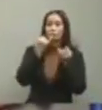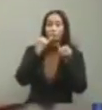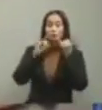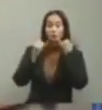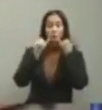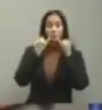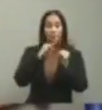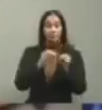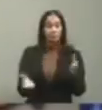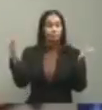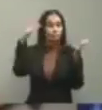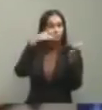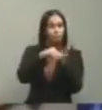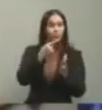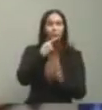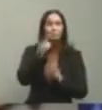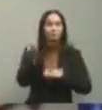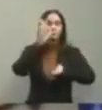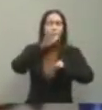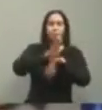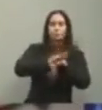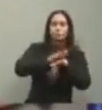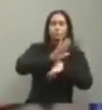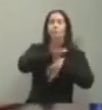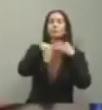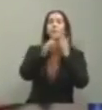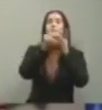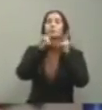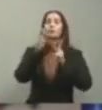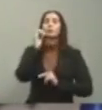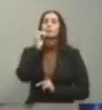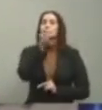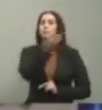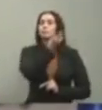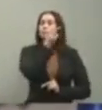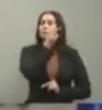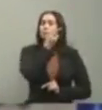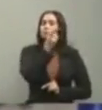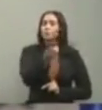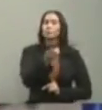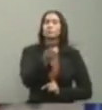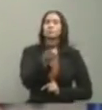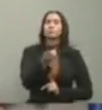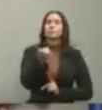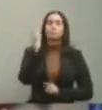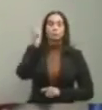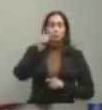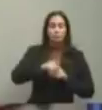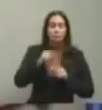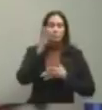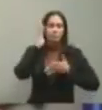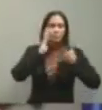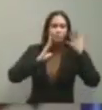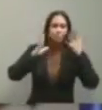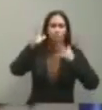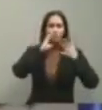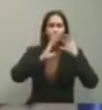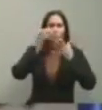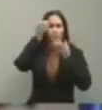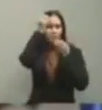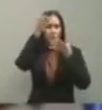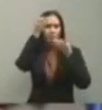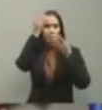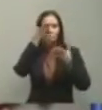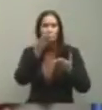reiterar el llamado a todos los ciudadanos dominicanos que no se dejen confundir con rumores o